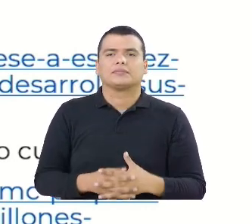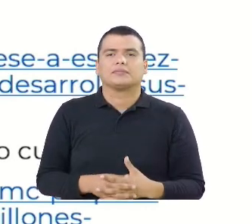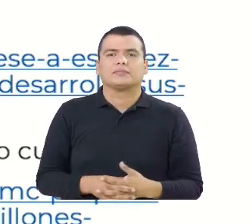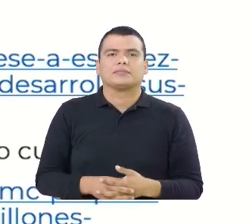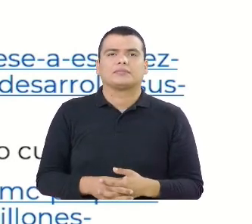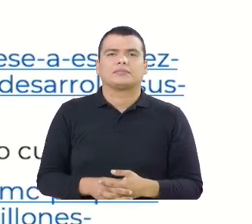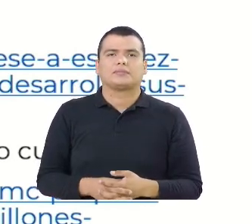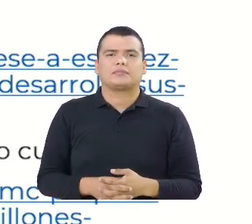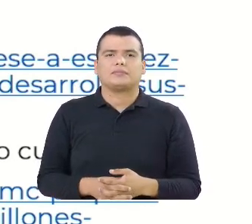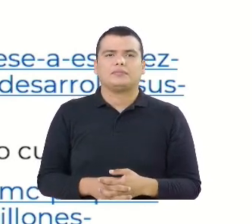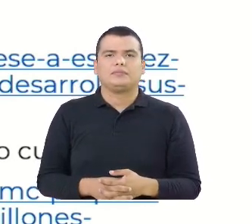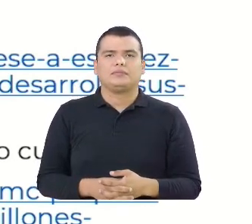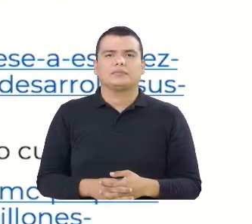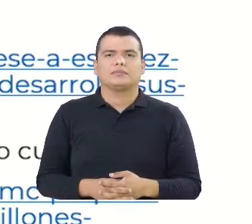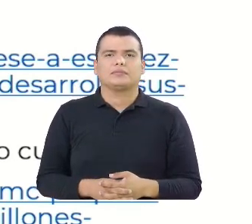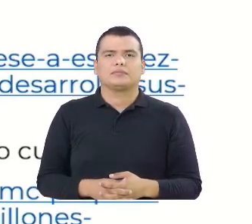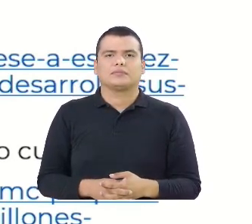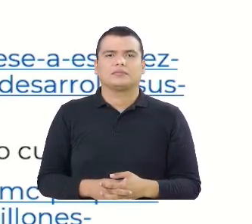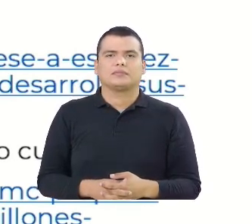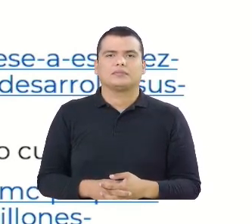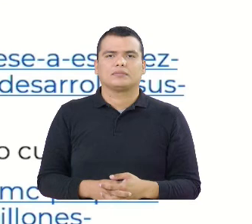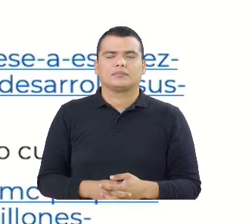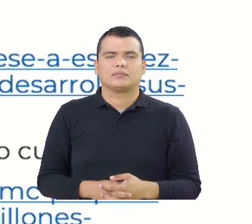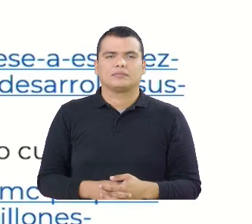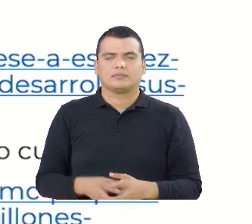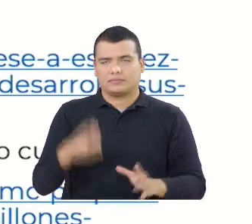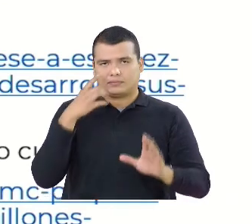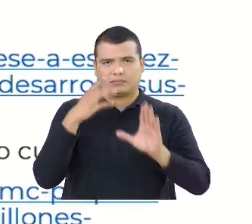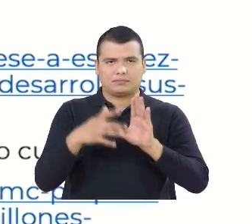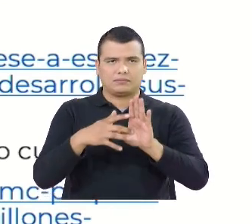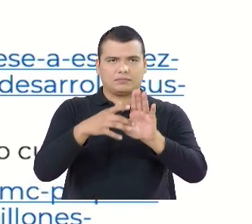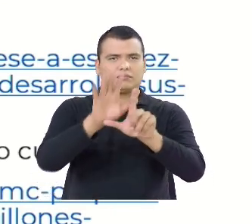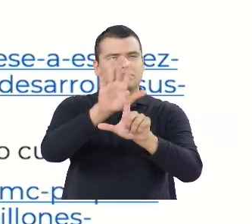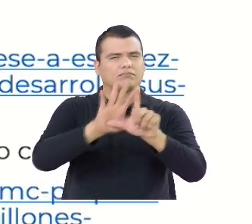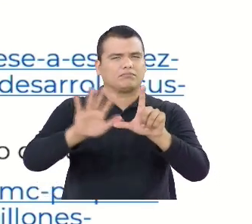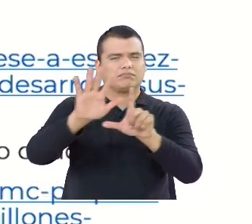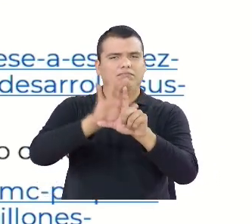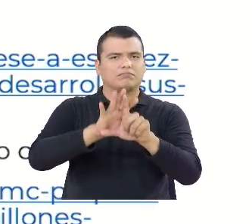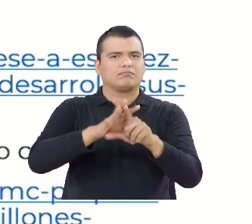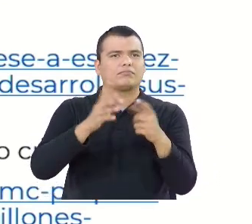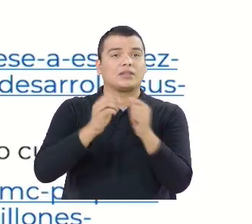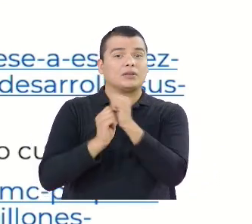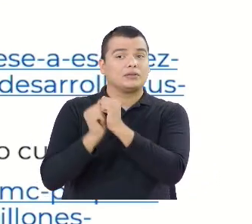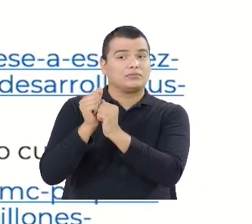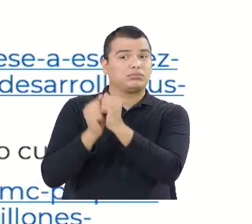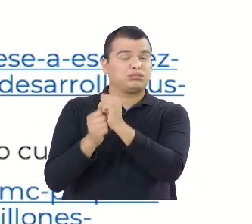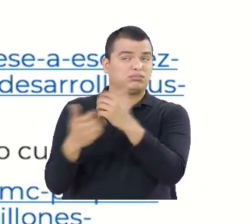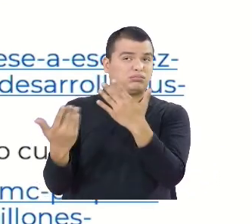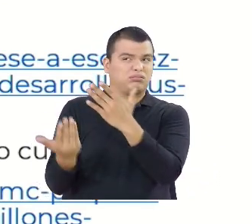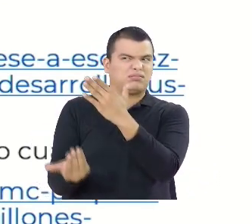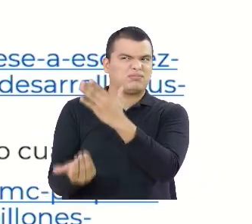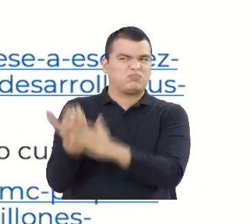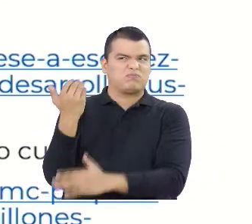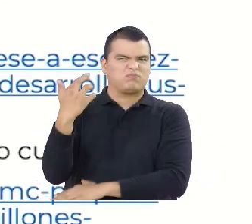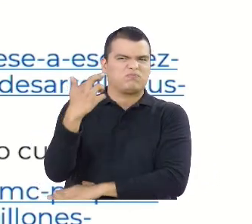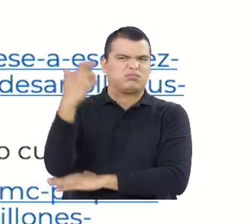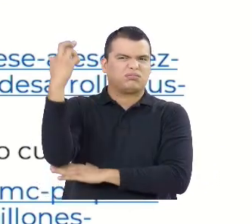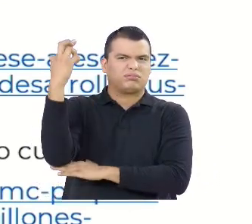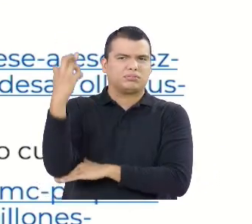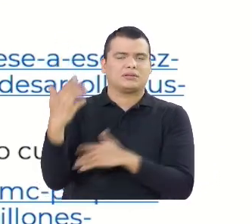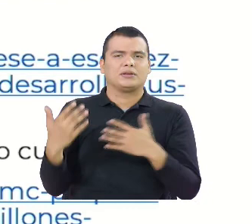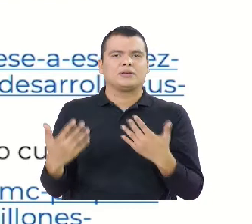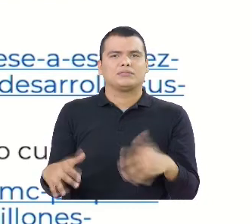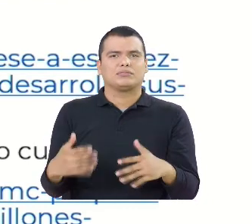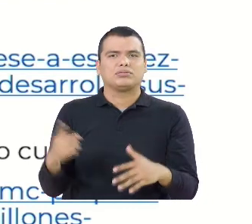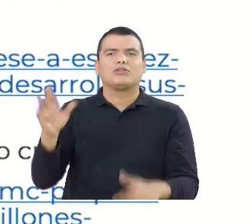voy a dar el enlace donde va a mostrar un video de una máquina de última generación de robótica, que es una empresa